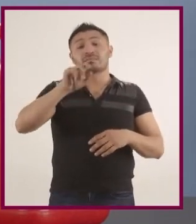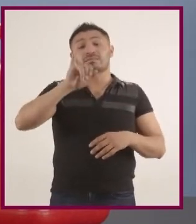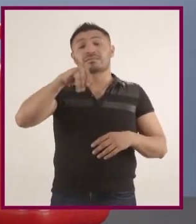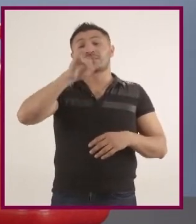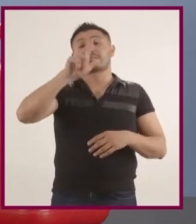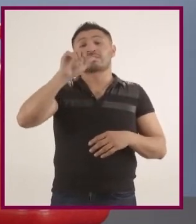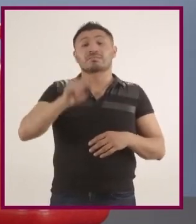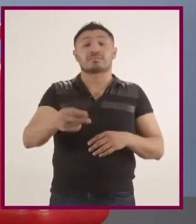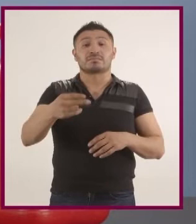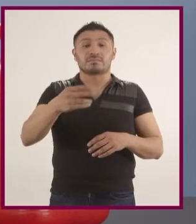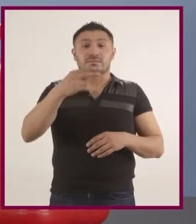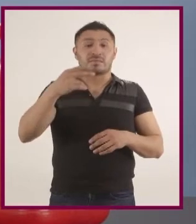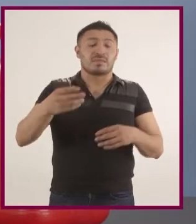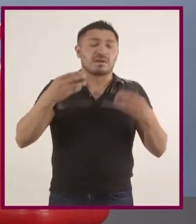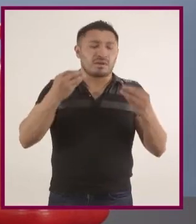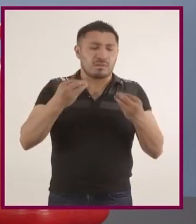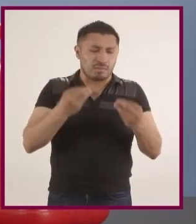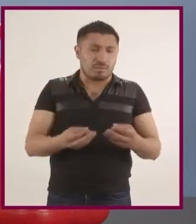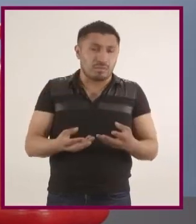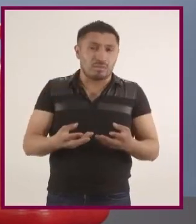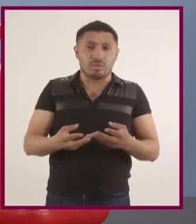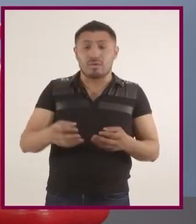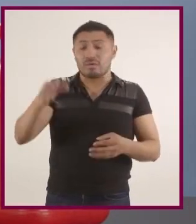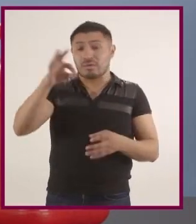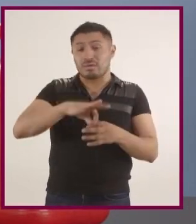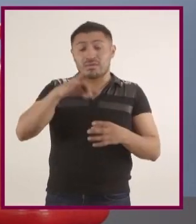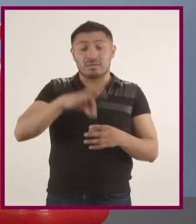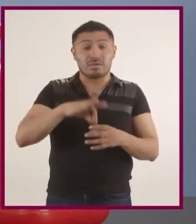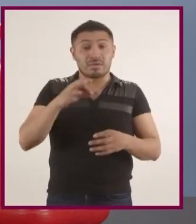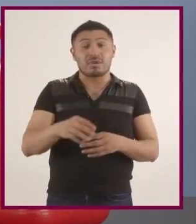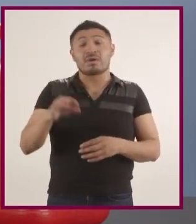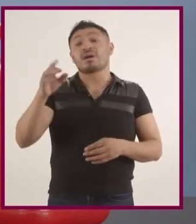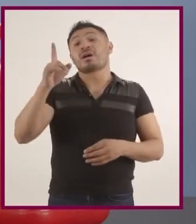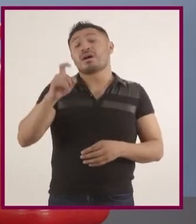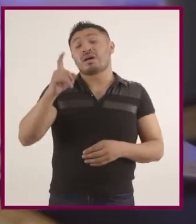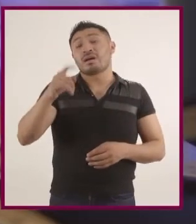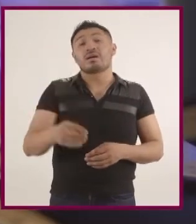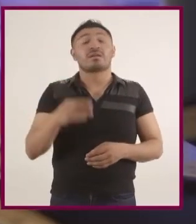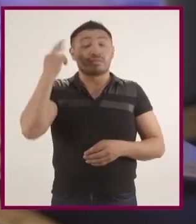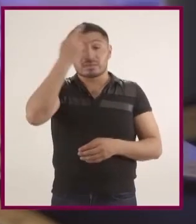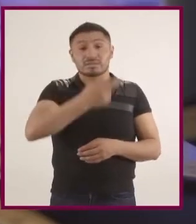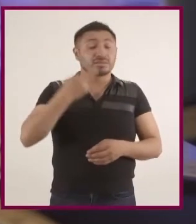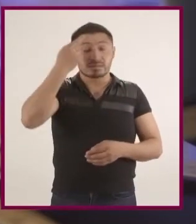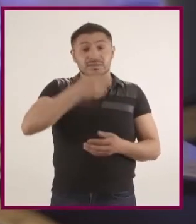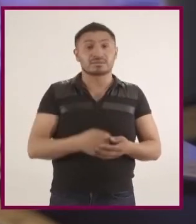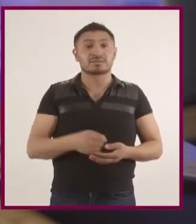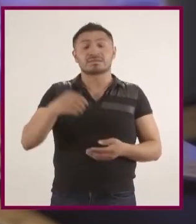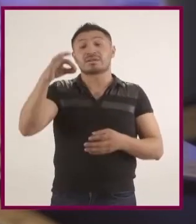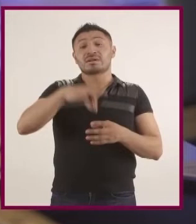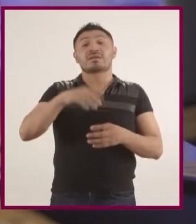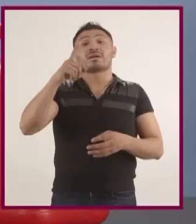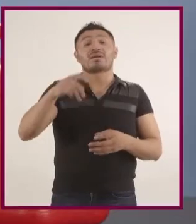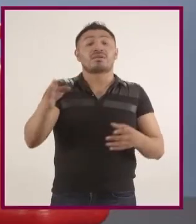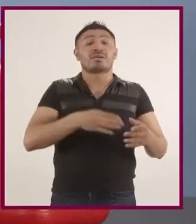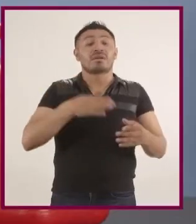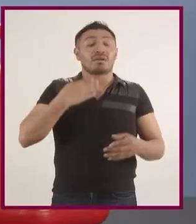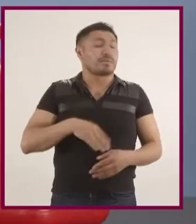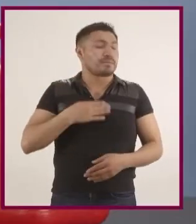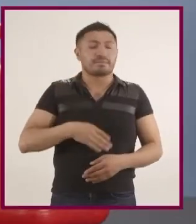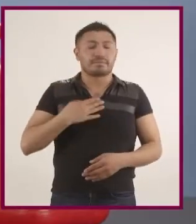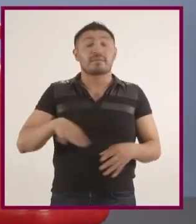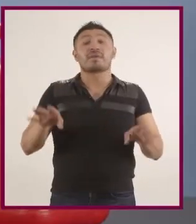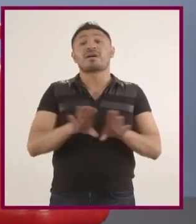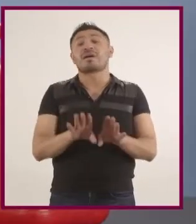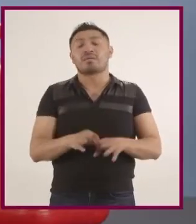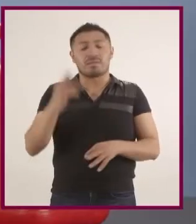que usa casi 20 litros de agua por carga revisar que no existan fugas en las llaves también Cómo podemos ahorrar agua revisar